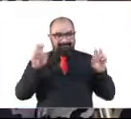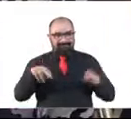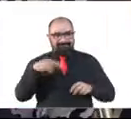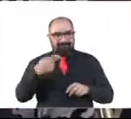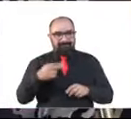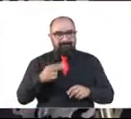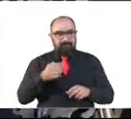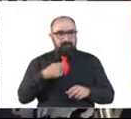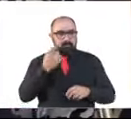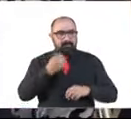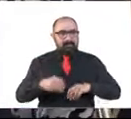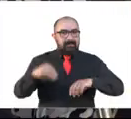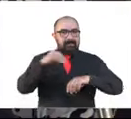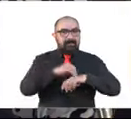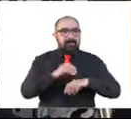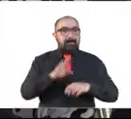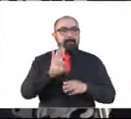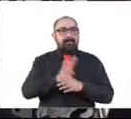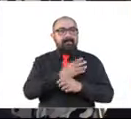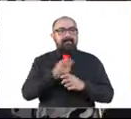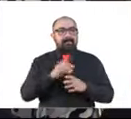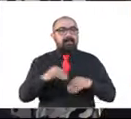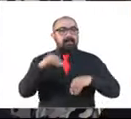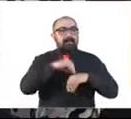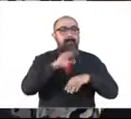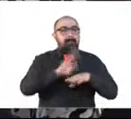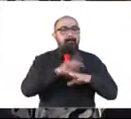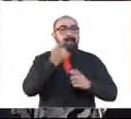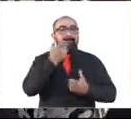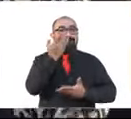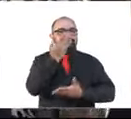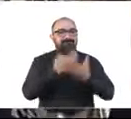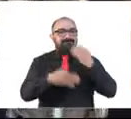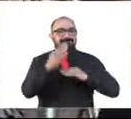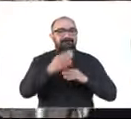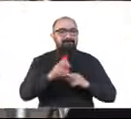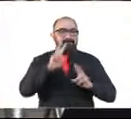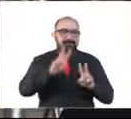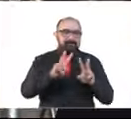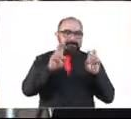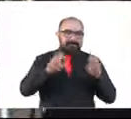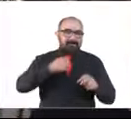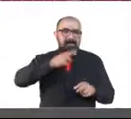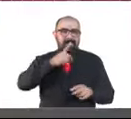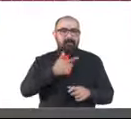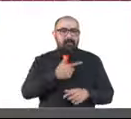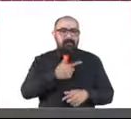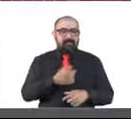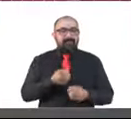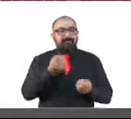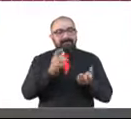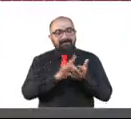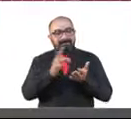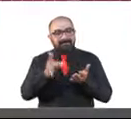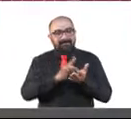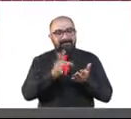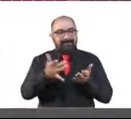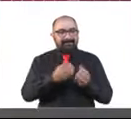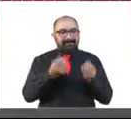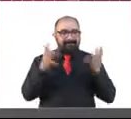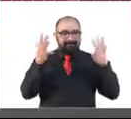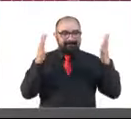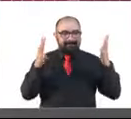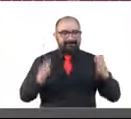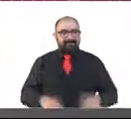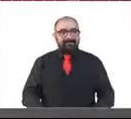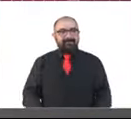le agregaría sembrando bienestar para cosechar prosperidad. Muchas gracias. Muchas gracias. Muchas gracias.